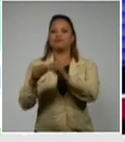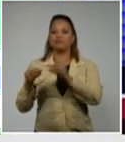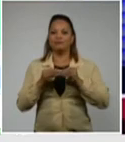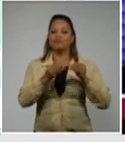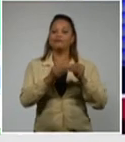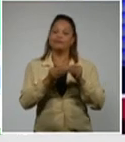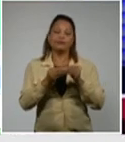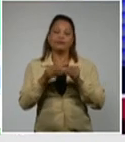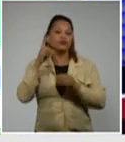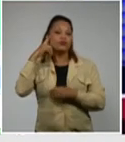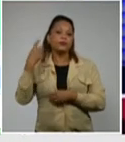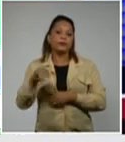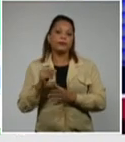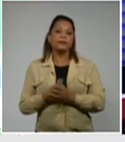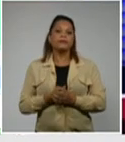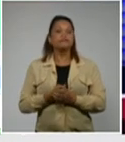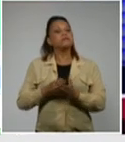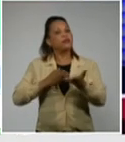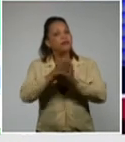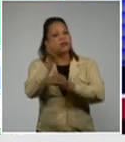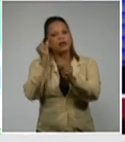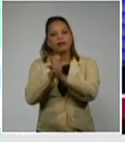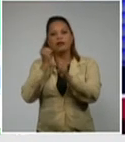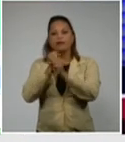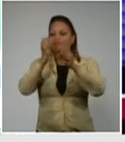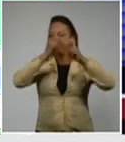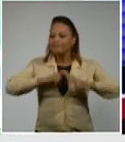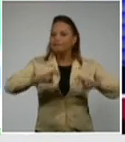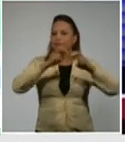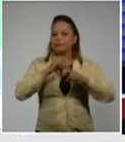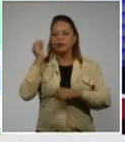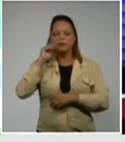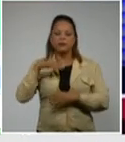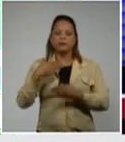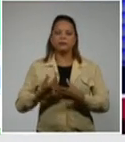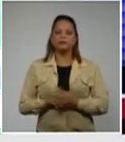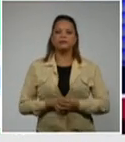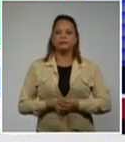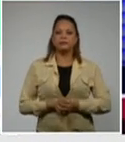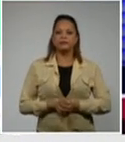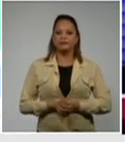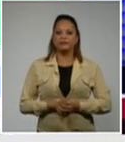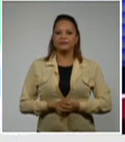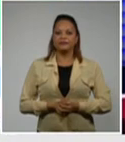digo, se trabaja para poderlo completar.